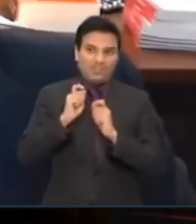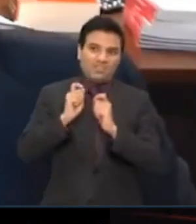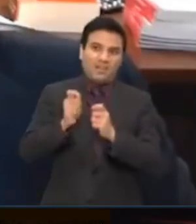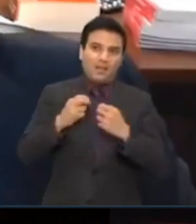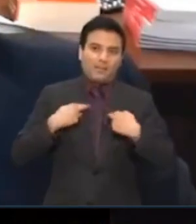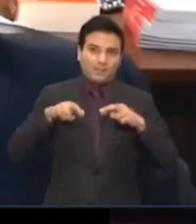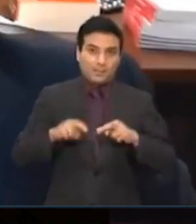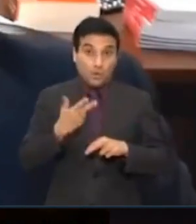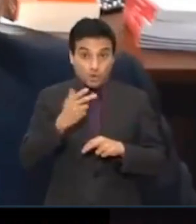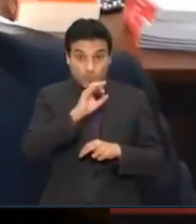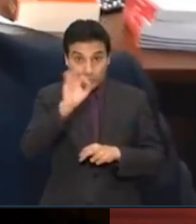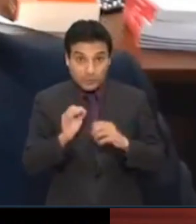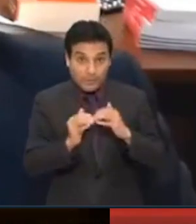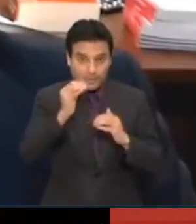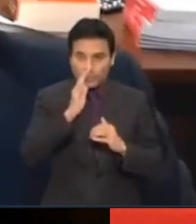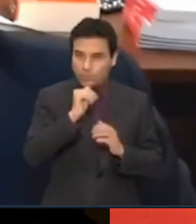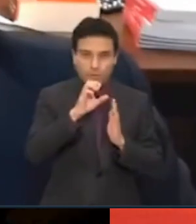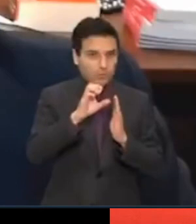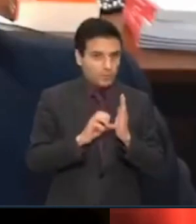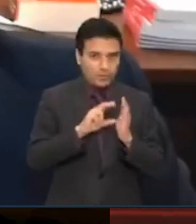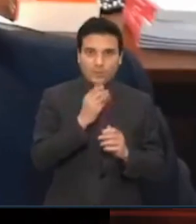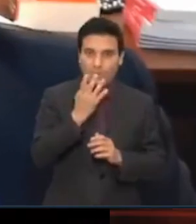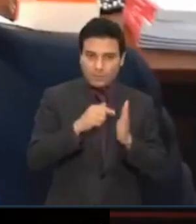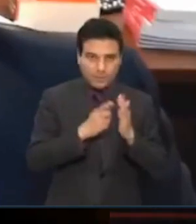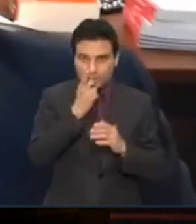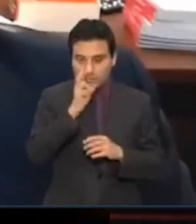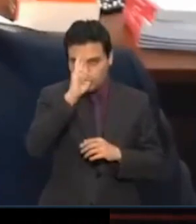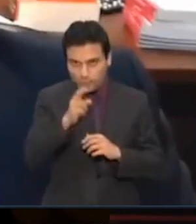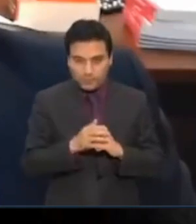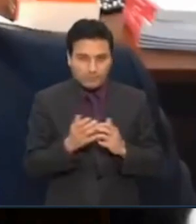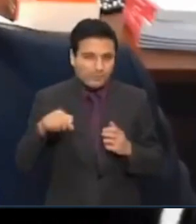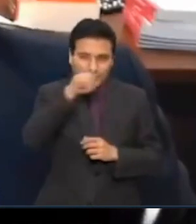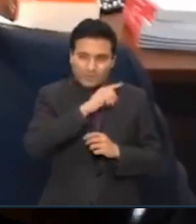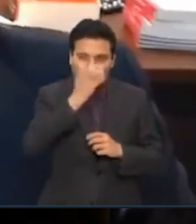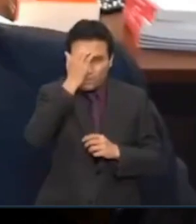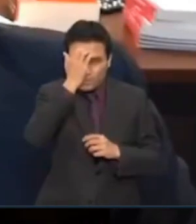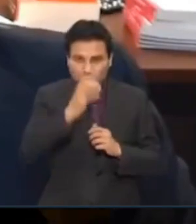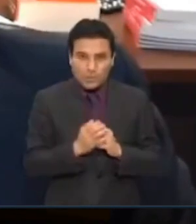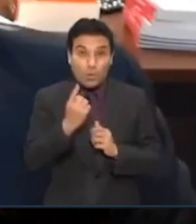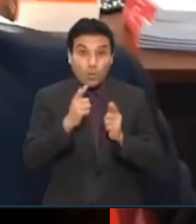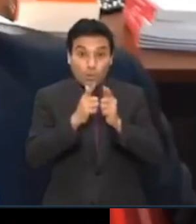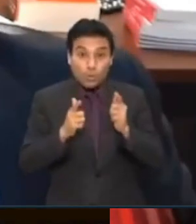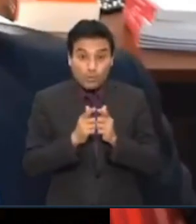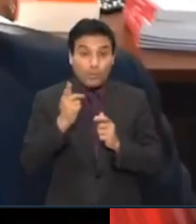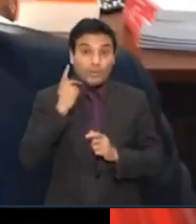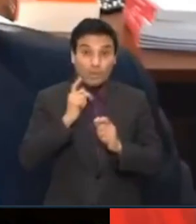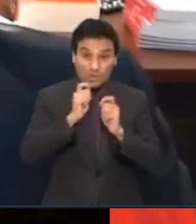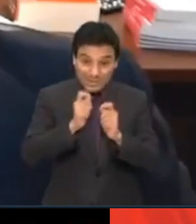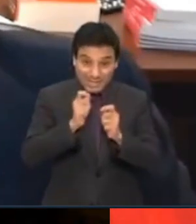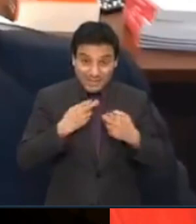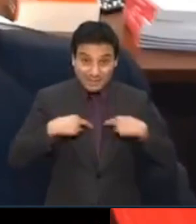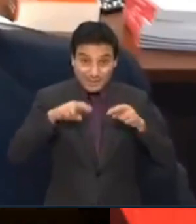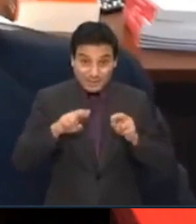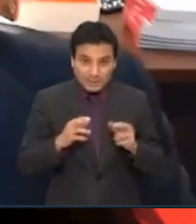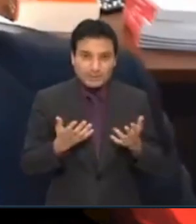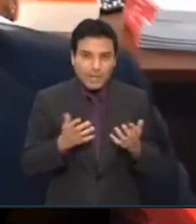ese 8% que establece el artículo 54 constitucional. La lógica es simple. En donde una fuerza política está sobrerepresentada, hay otra u